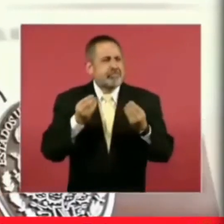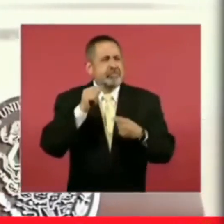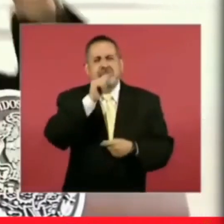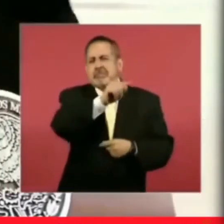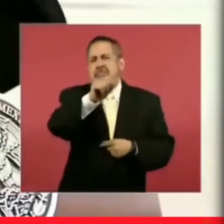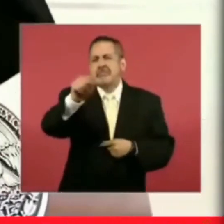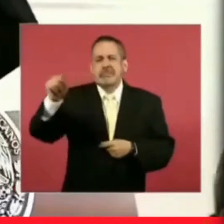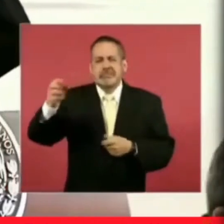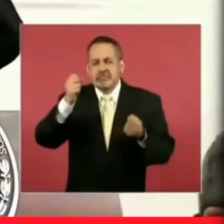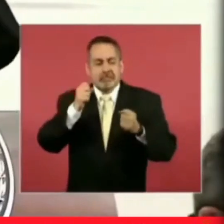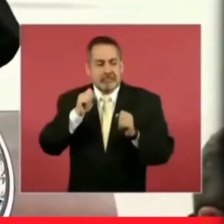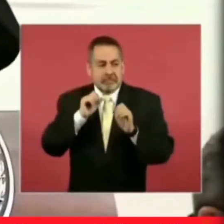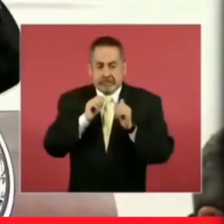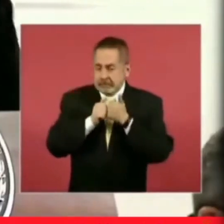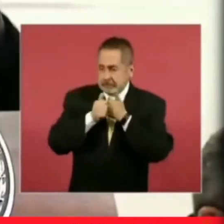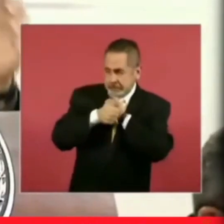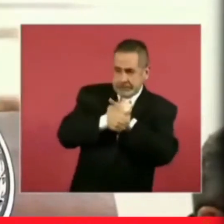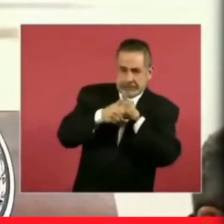ensarapados